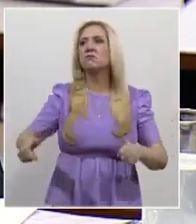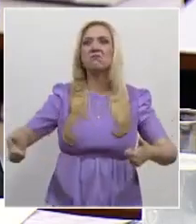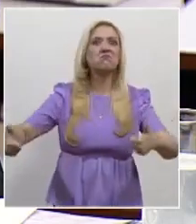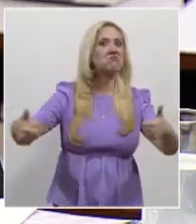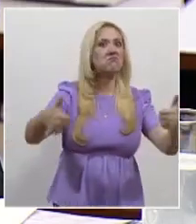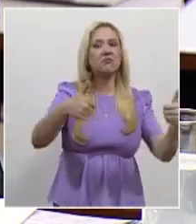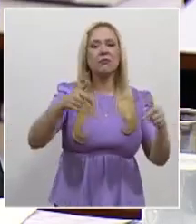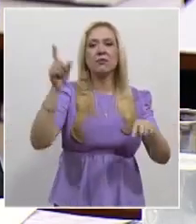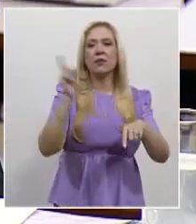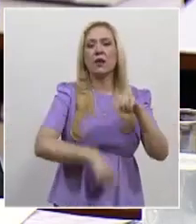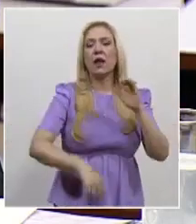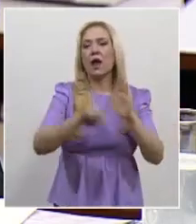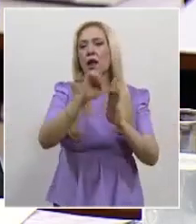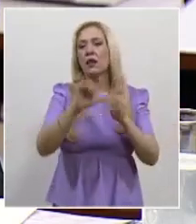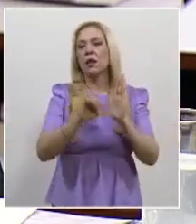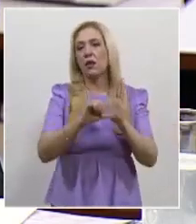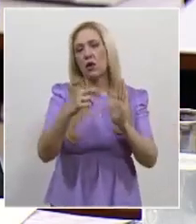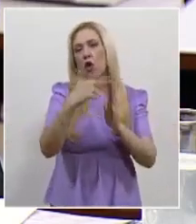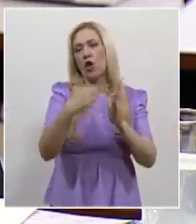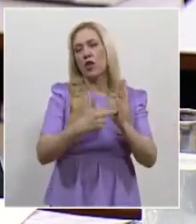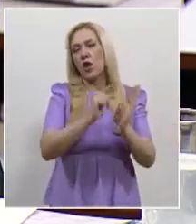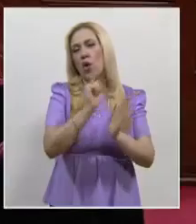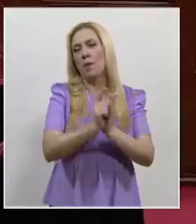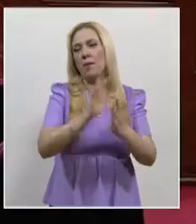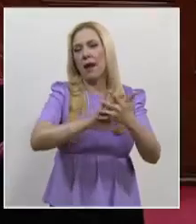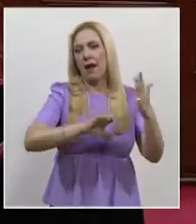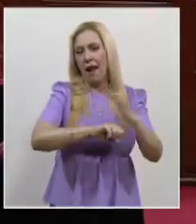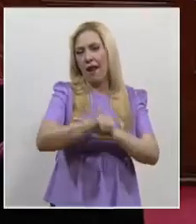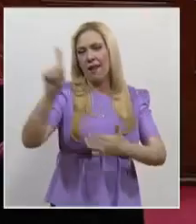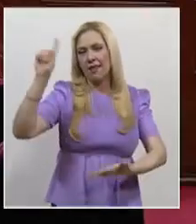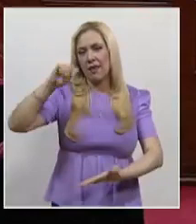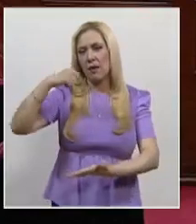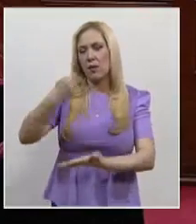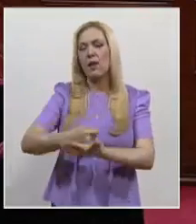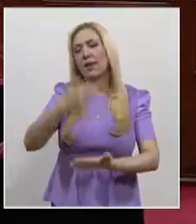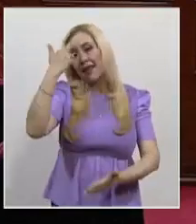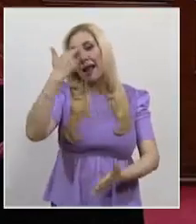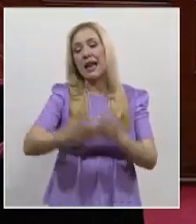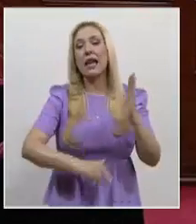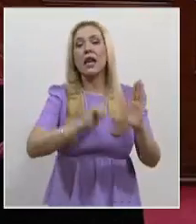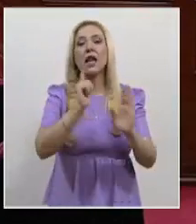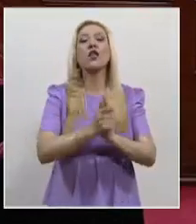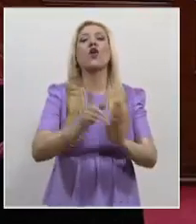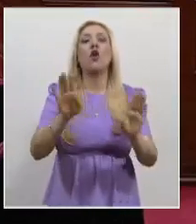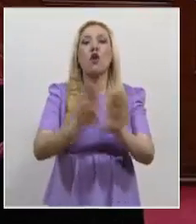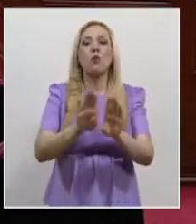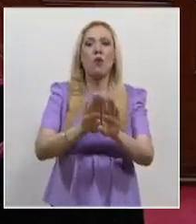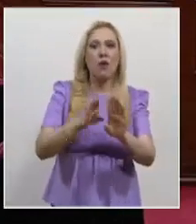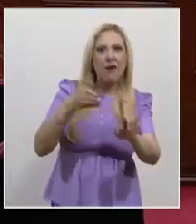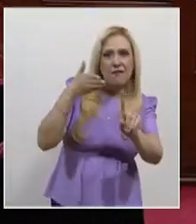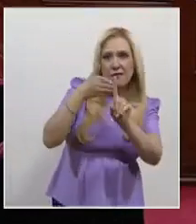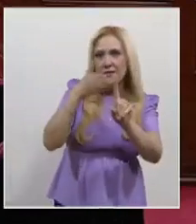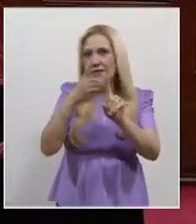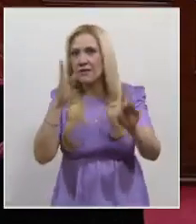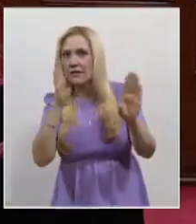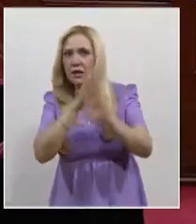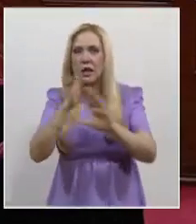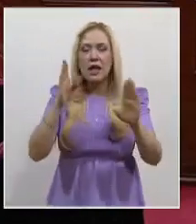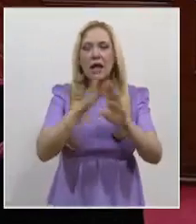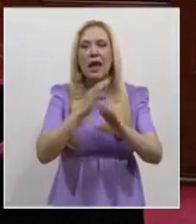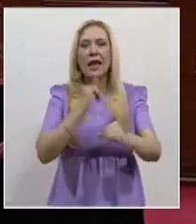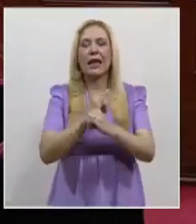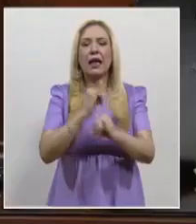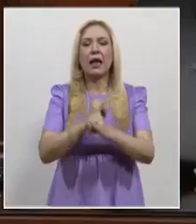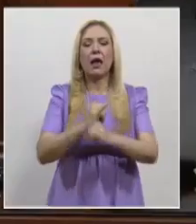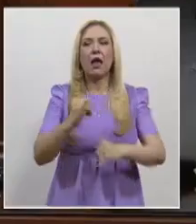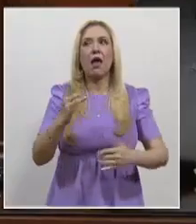del artículo del Código Penal de Tamaulipas que define el delito de ciberacoso, por lo cual esta